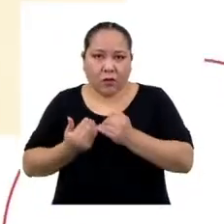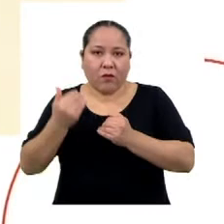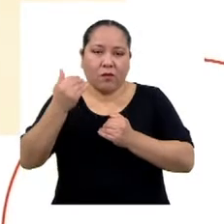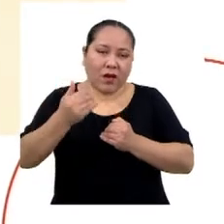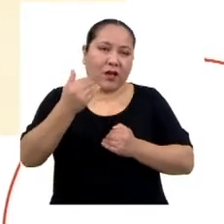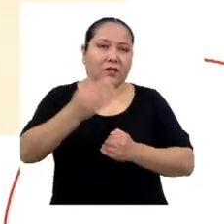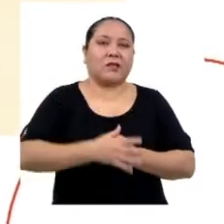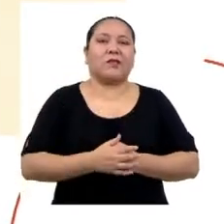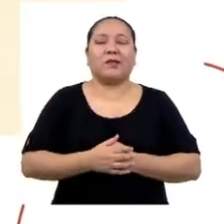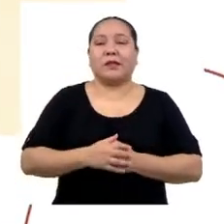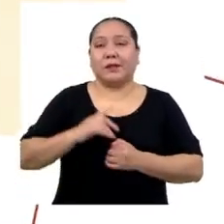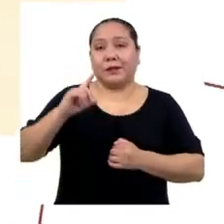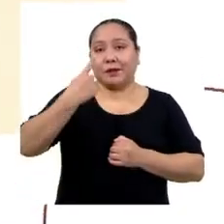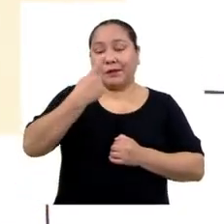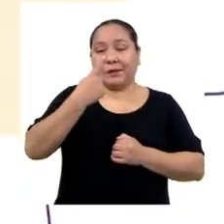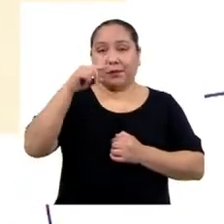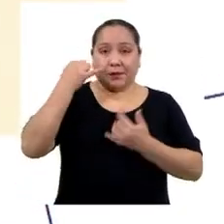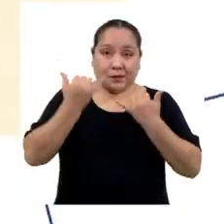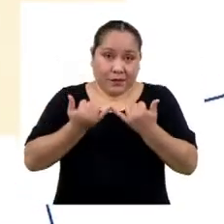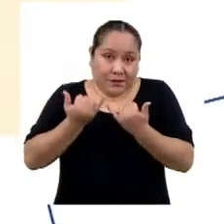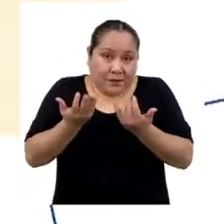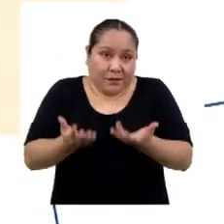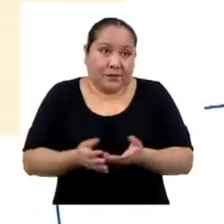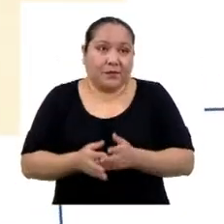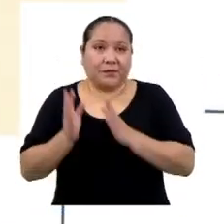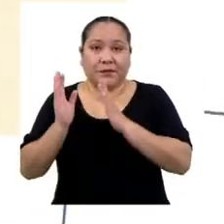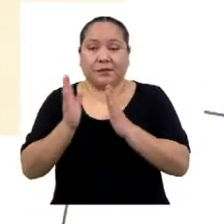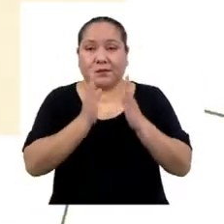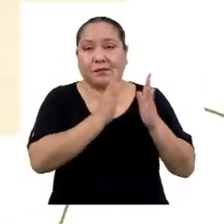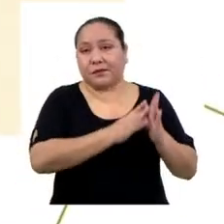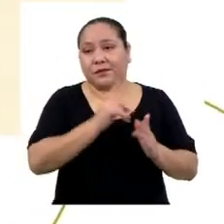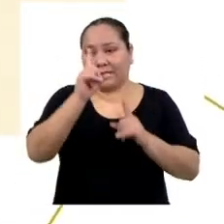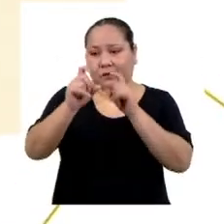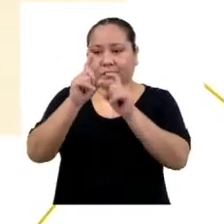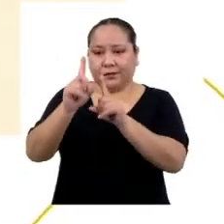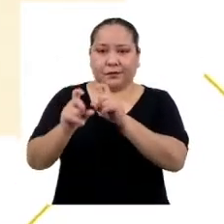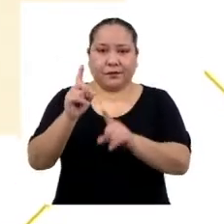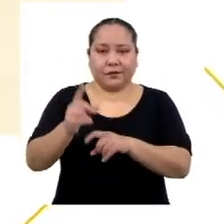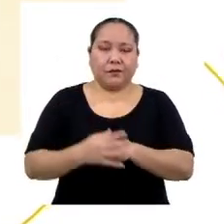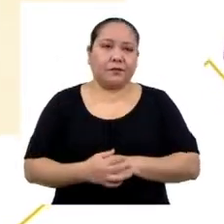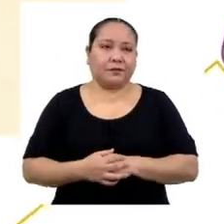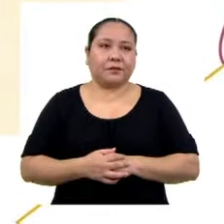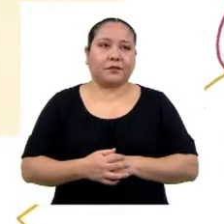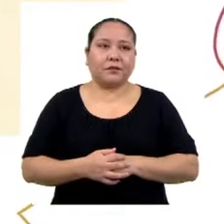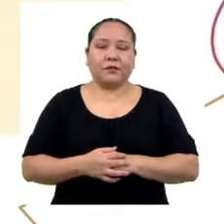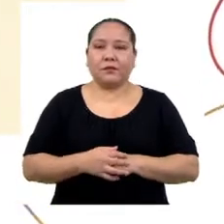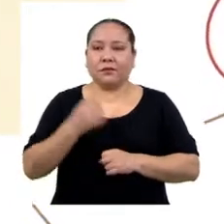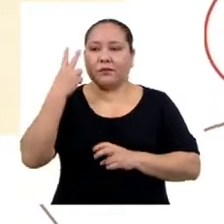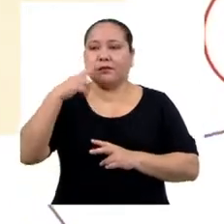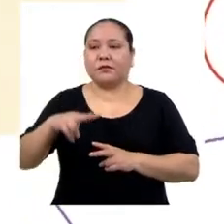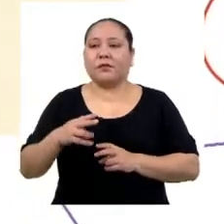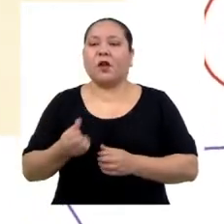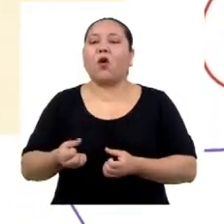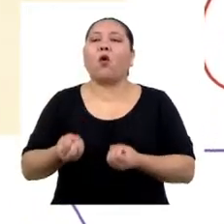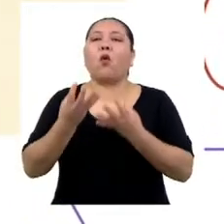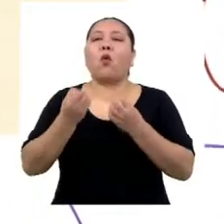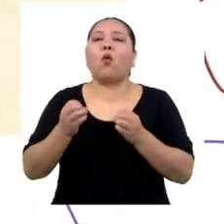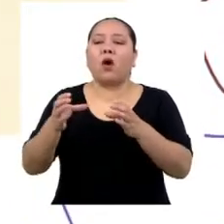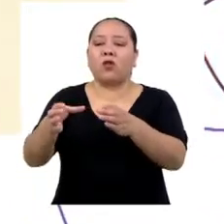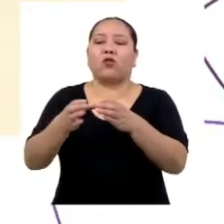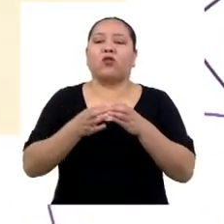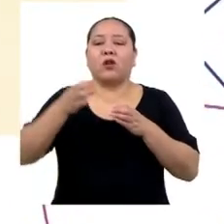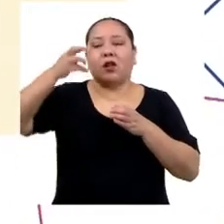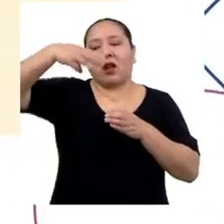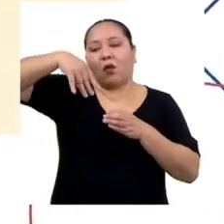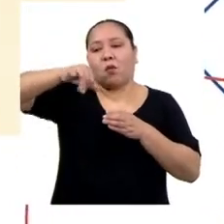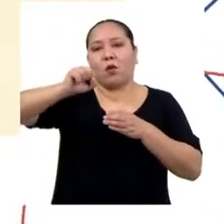es avanzar con la actividad de hoy, elaborar una encuesta, determinar el tamaño de la muestra y